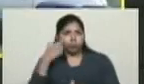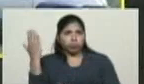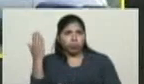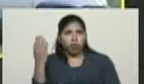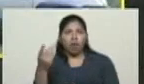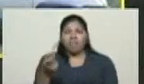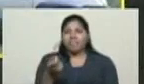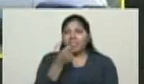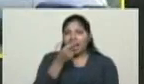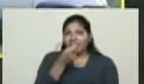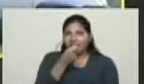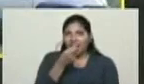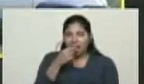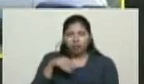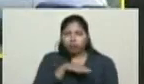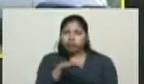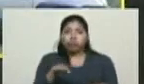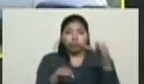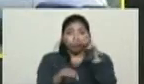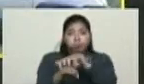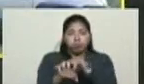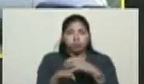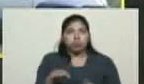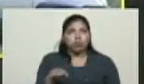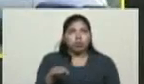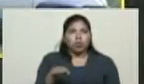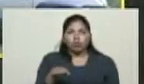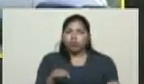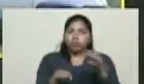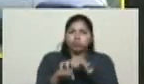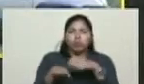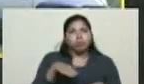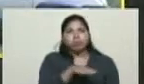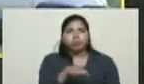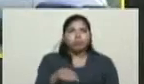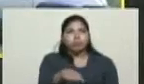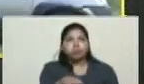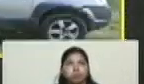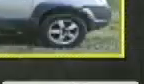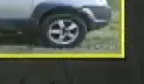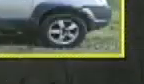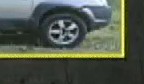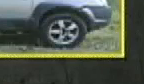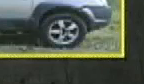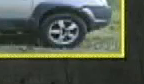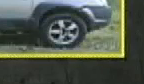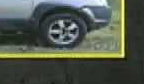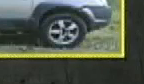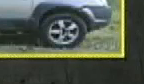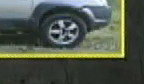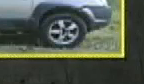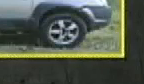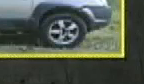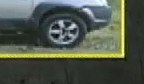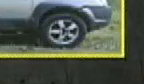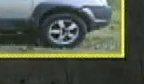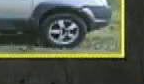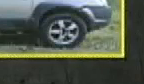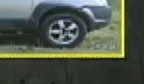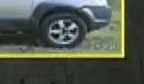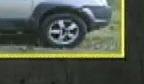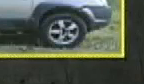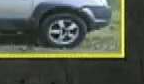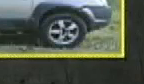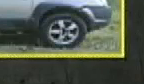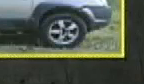Tucson, en compañía del coronel retirado José Acevedo Montañez, de 57 años de